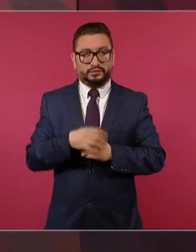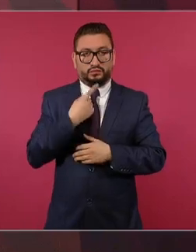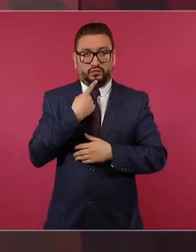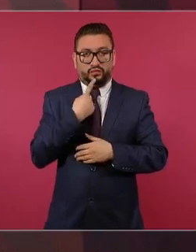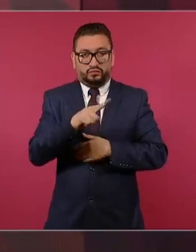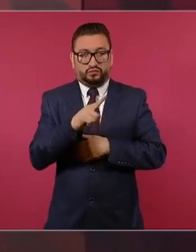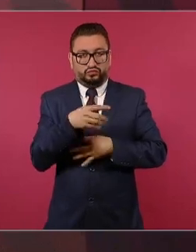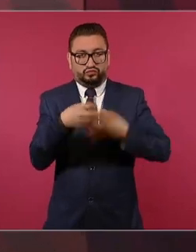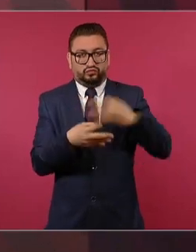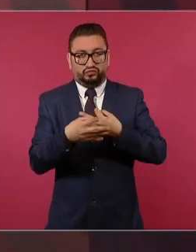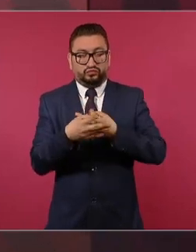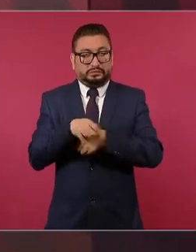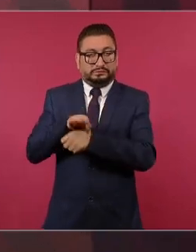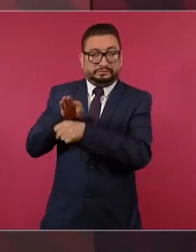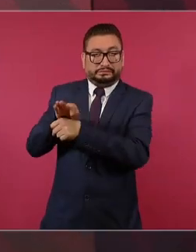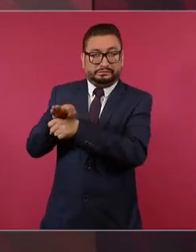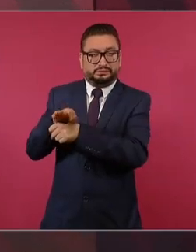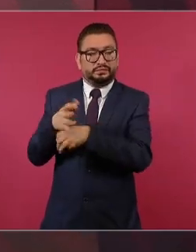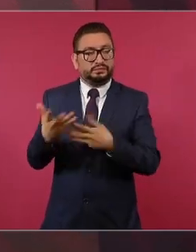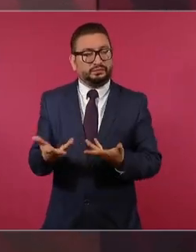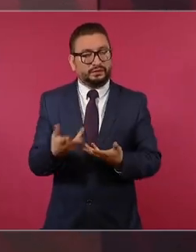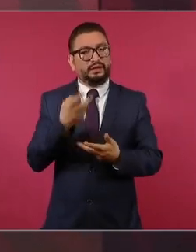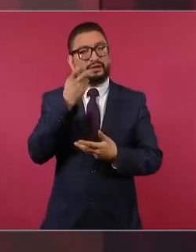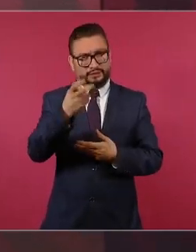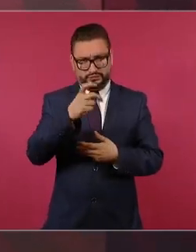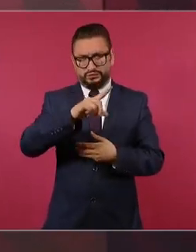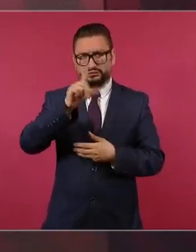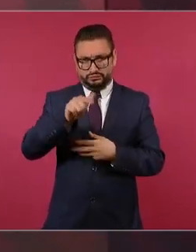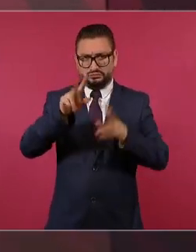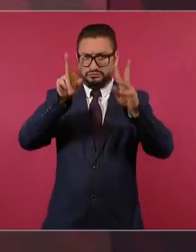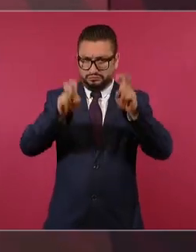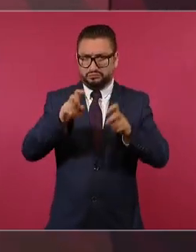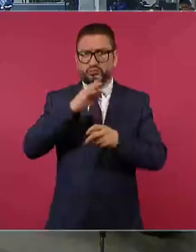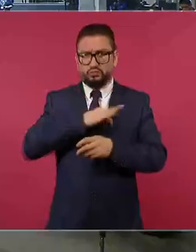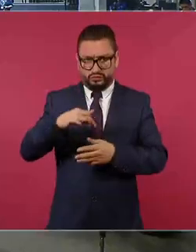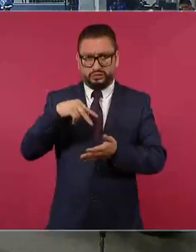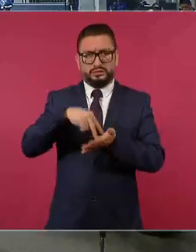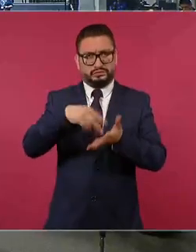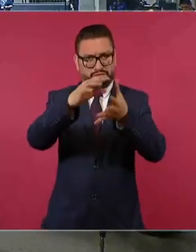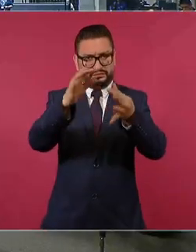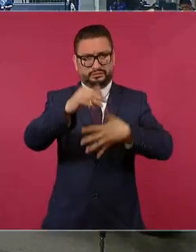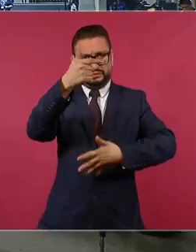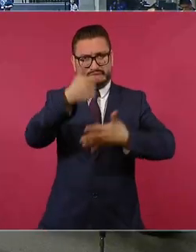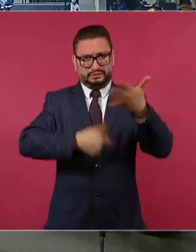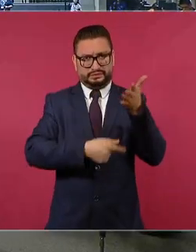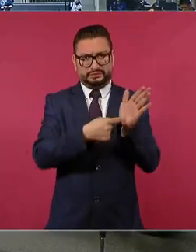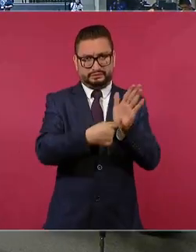amparos. Entonces, eso sería un buen tema, dar a conocer la lista